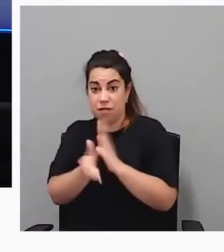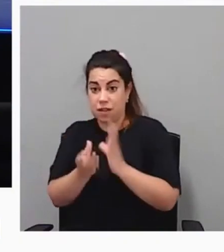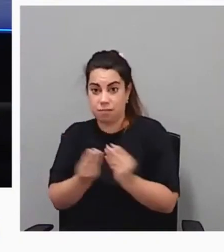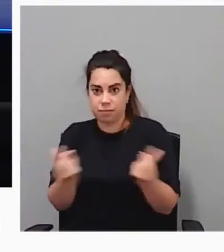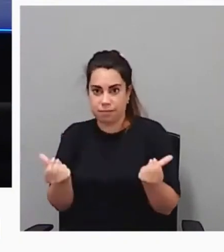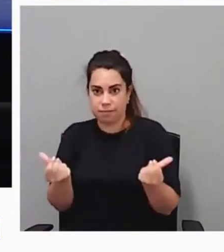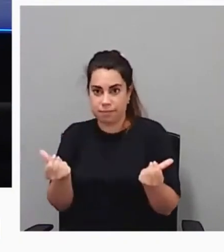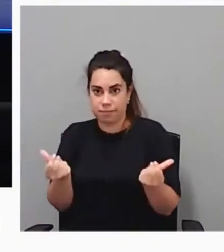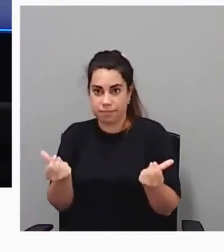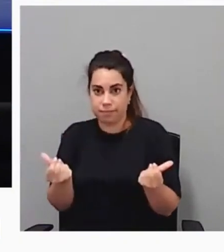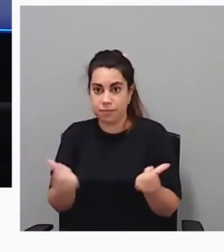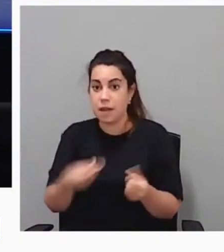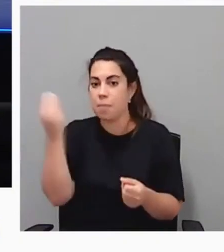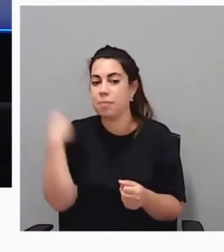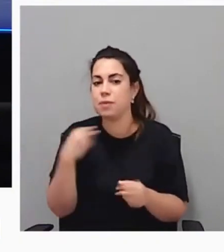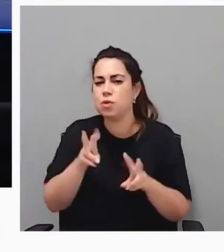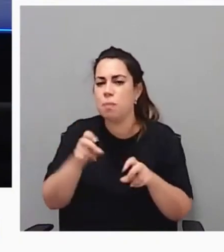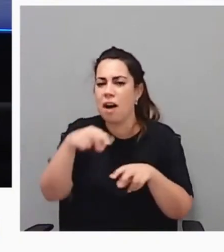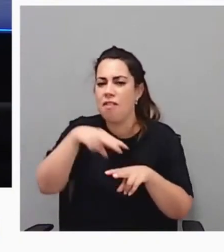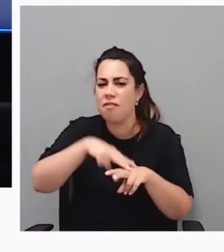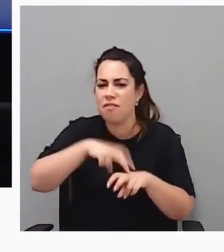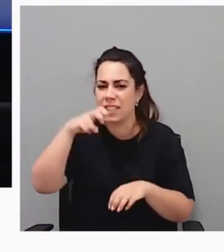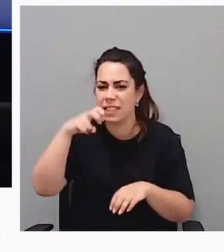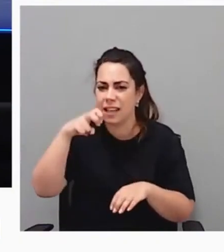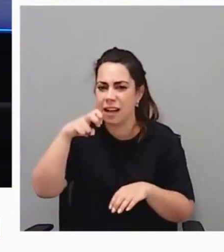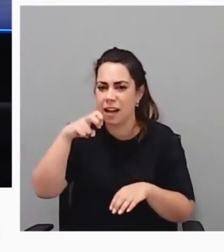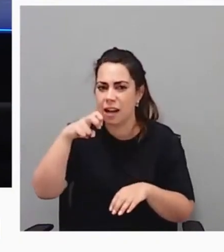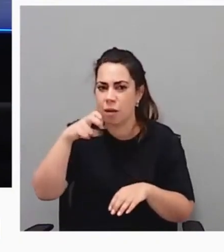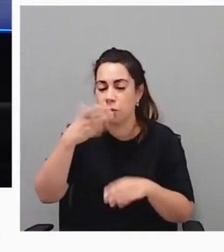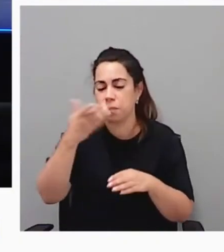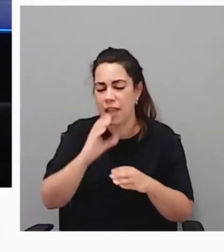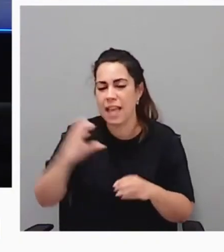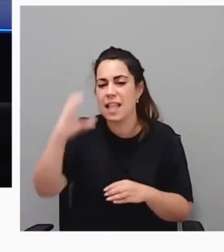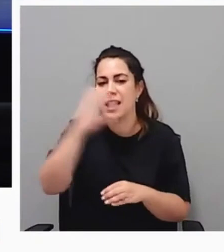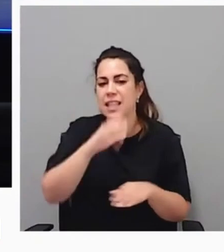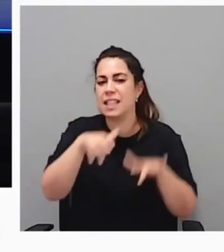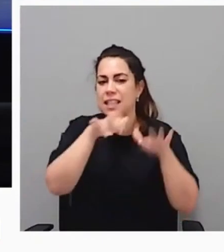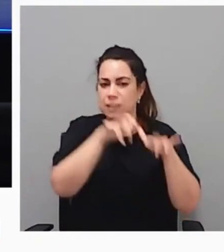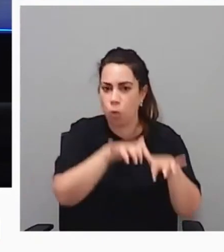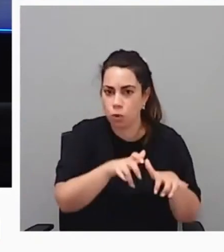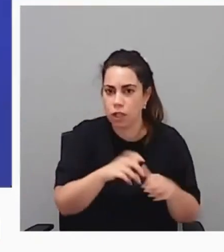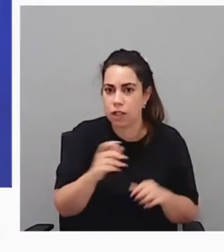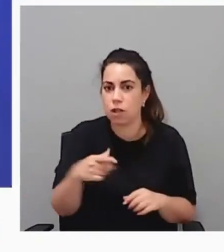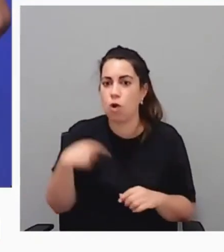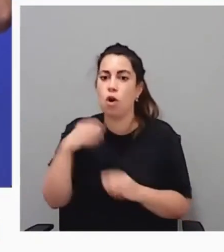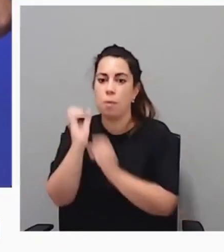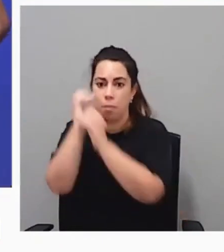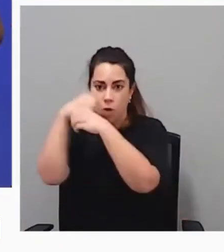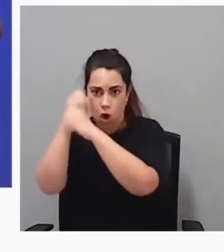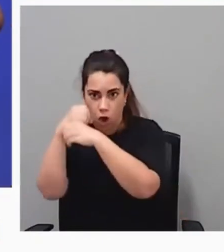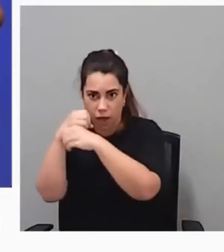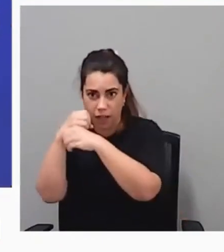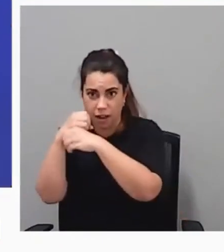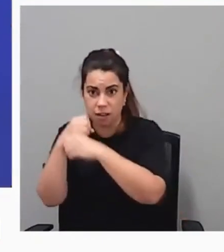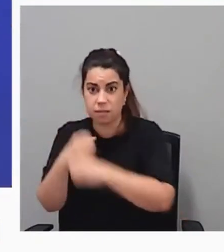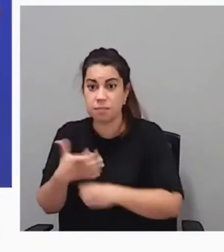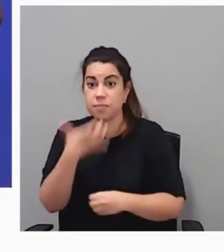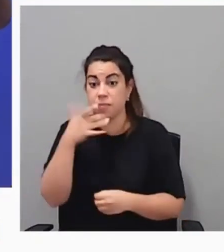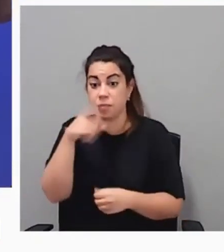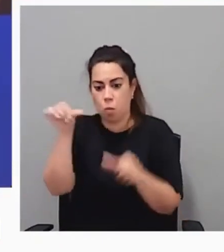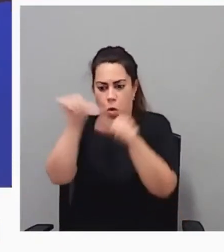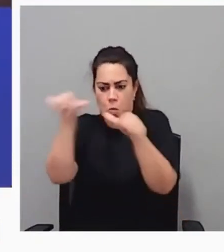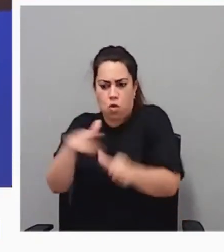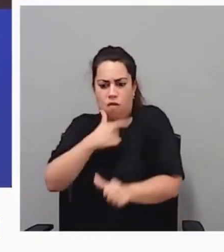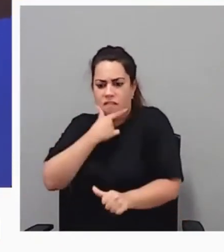en física, en ciencias de computación, en biología. Cuando aplicas modelos muy simples